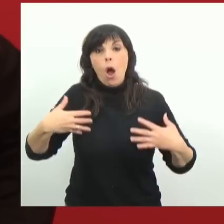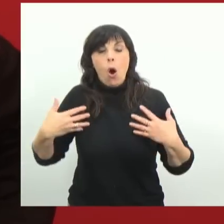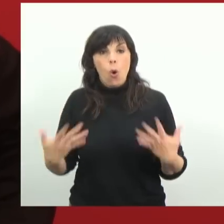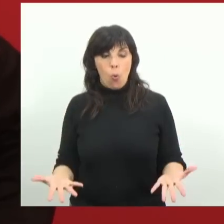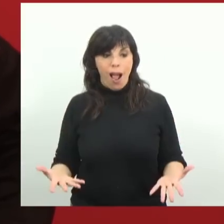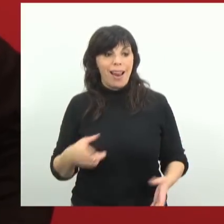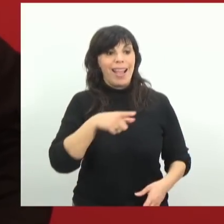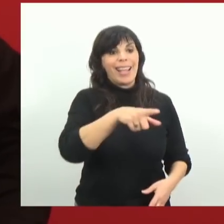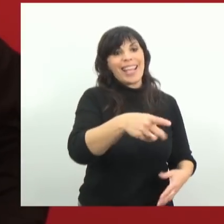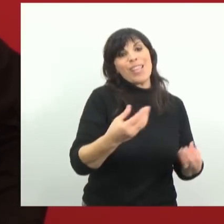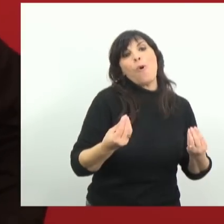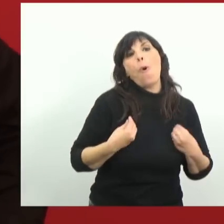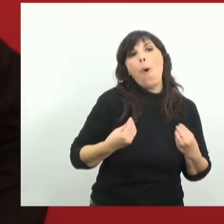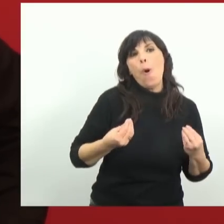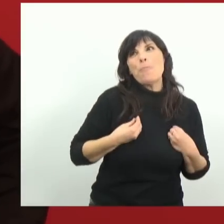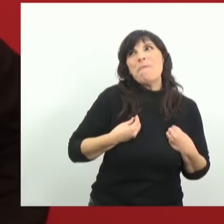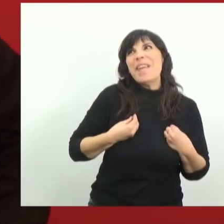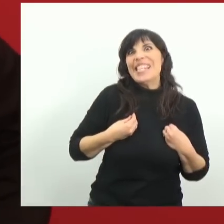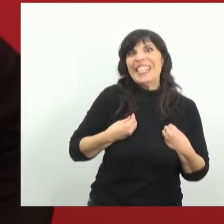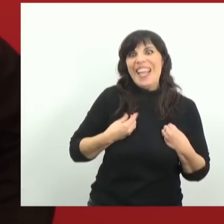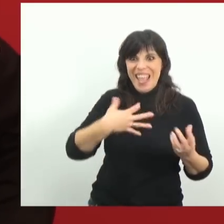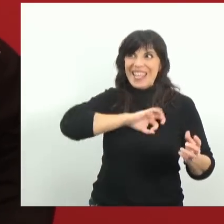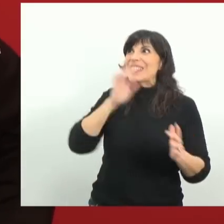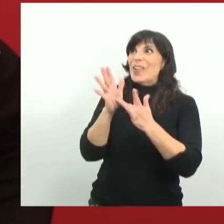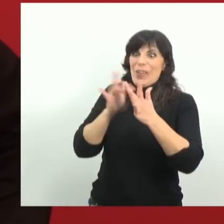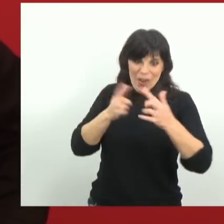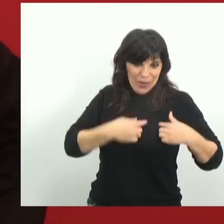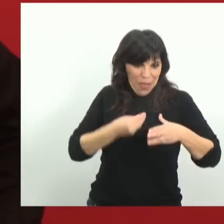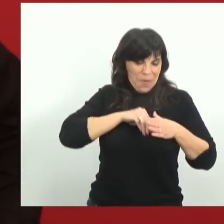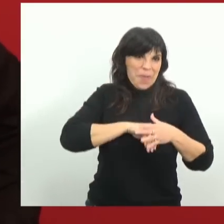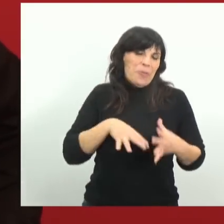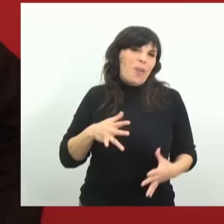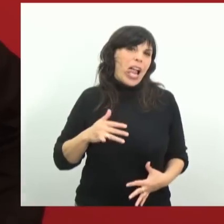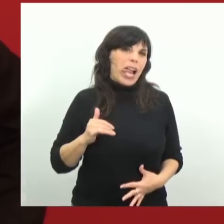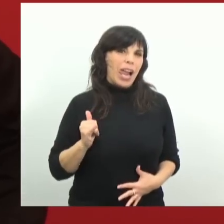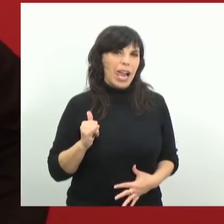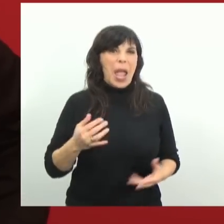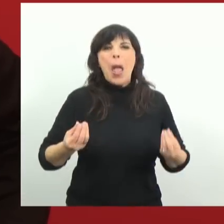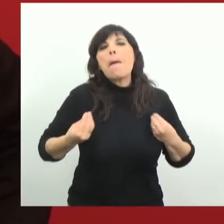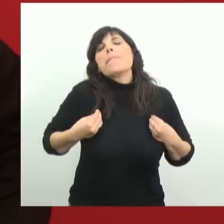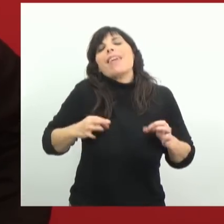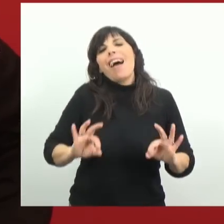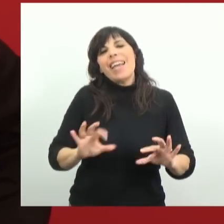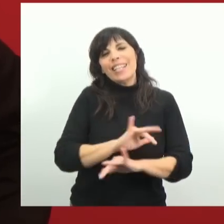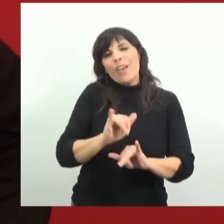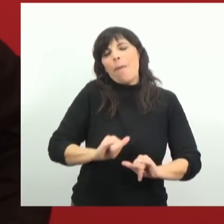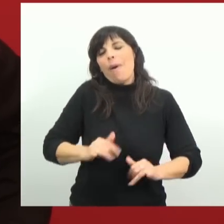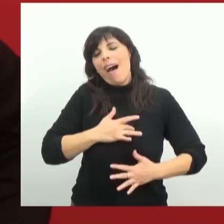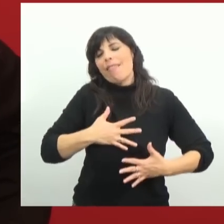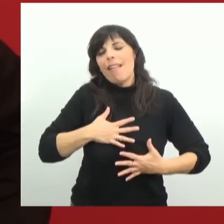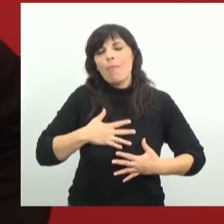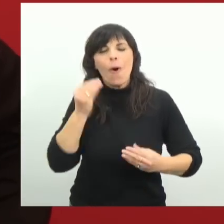y tener a Jesucristo en su corazón. Esa es la vida. Esa es la paz, el amor, el